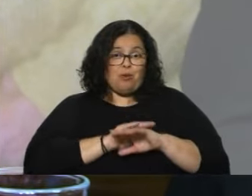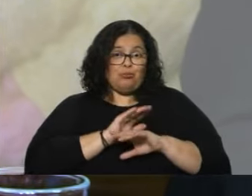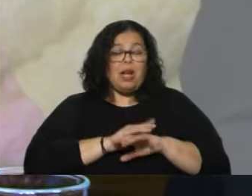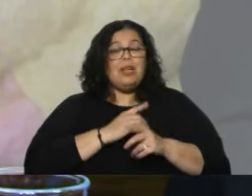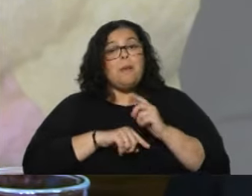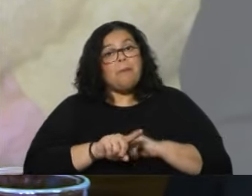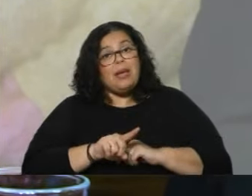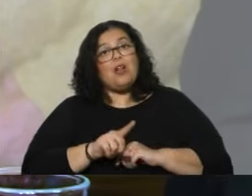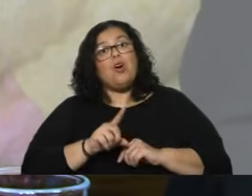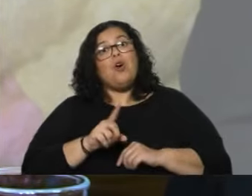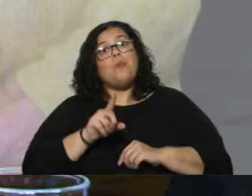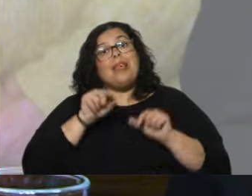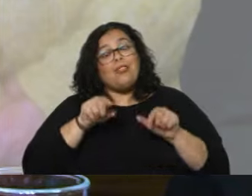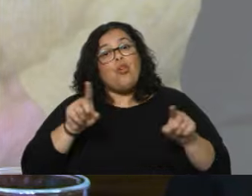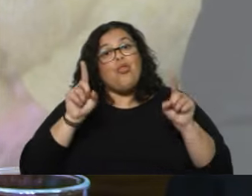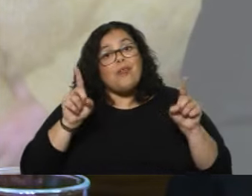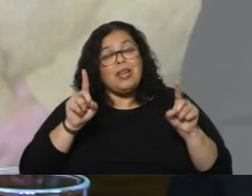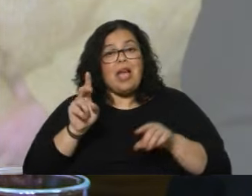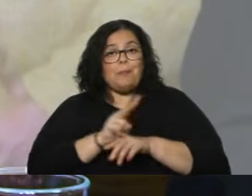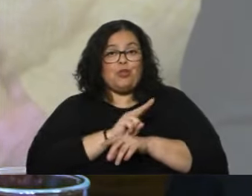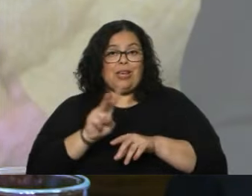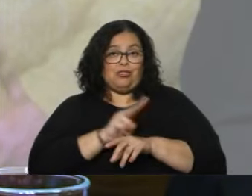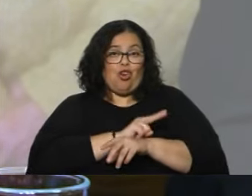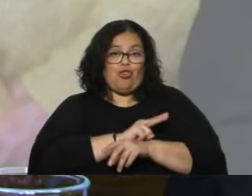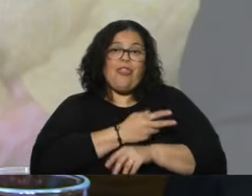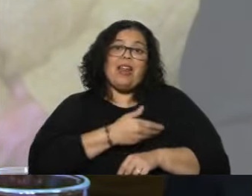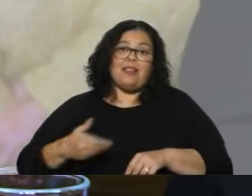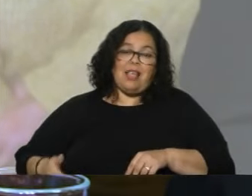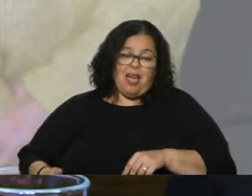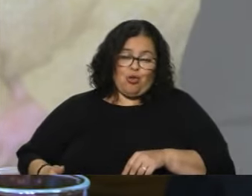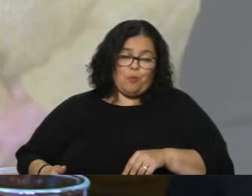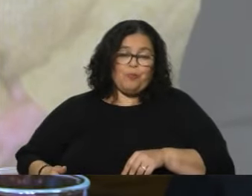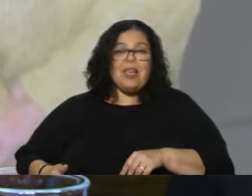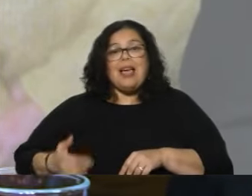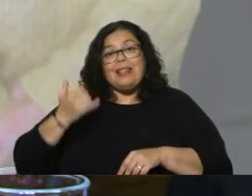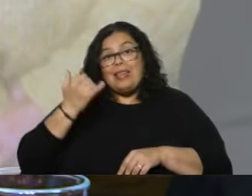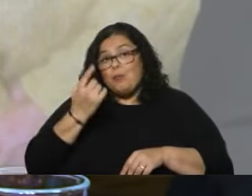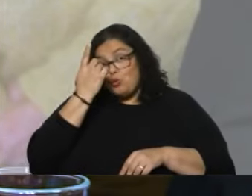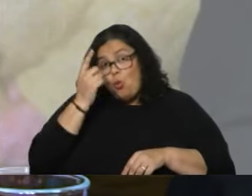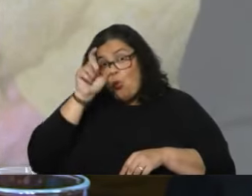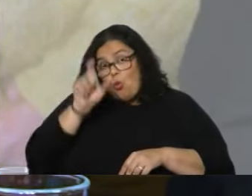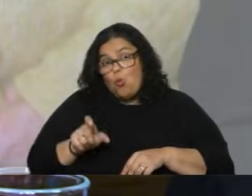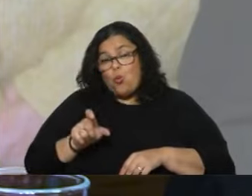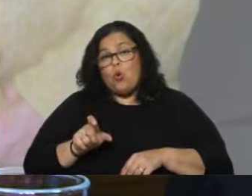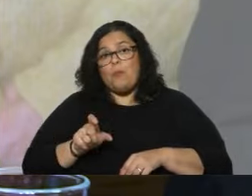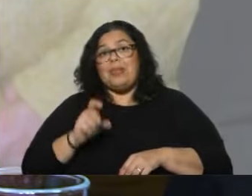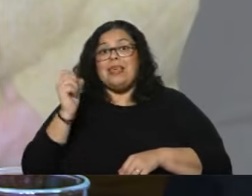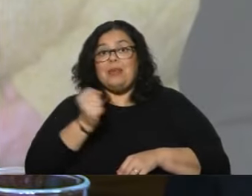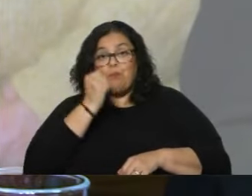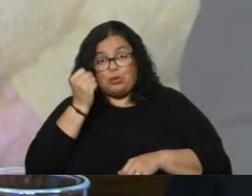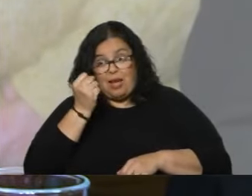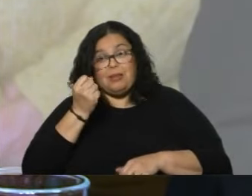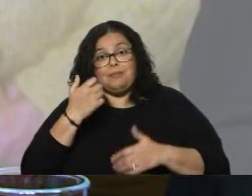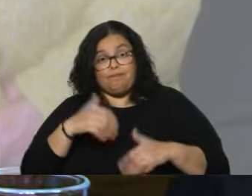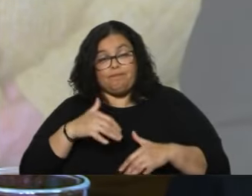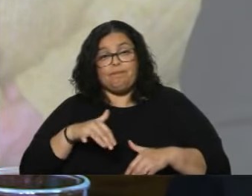dando bajo lo que debiera ser la protección del Estado. Tenemos un caso que ha sido muy relevante, el caso